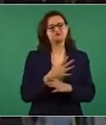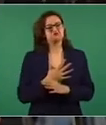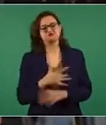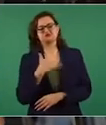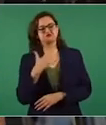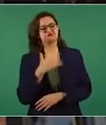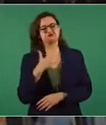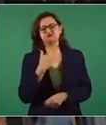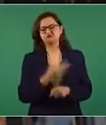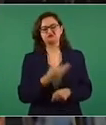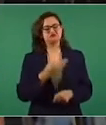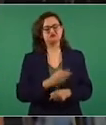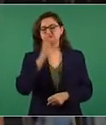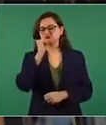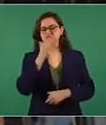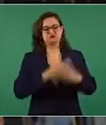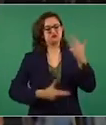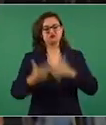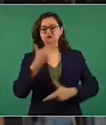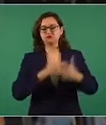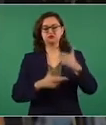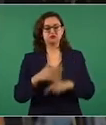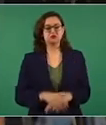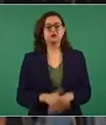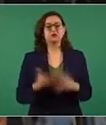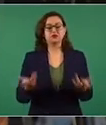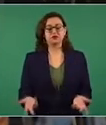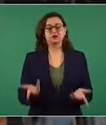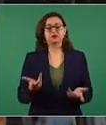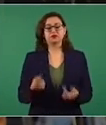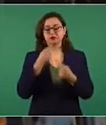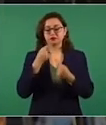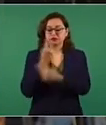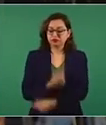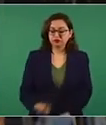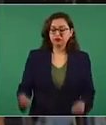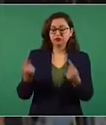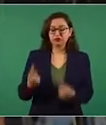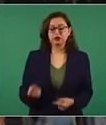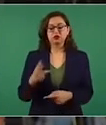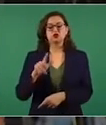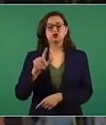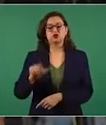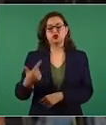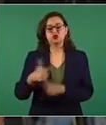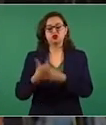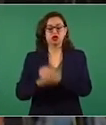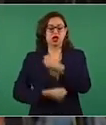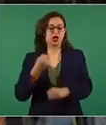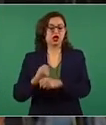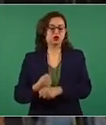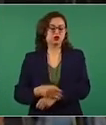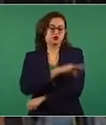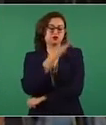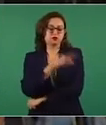ola. Parte de lo que argumentan es que falta la vacunación de menores mayores de 12 años. Incluso